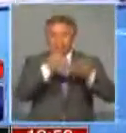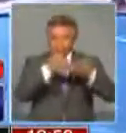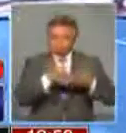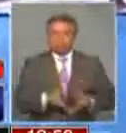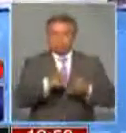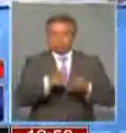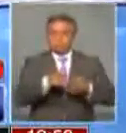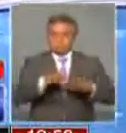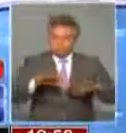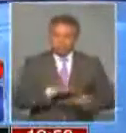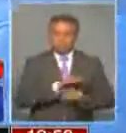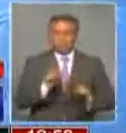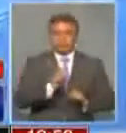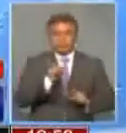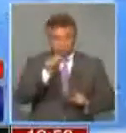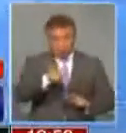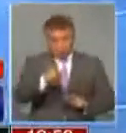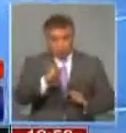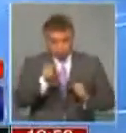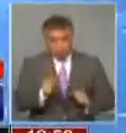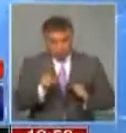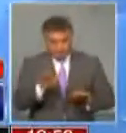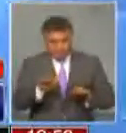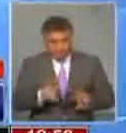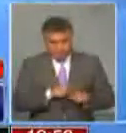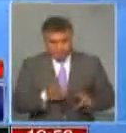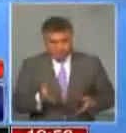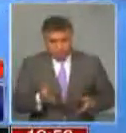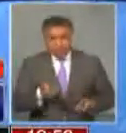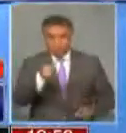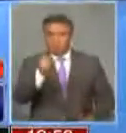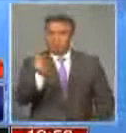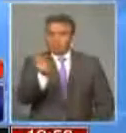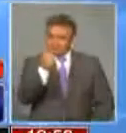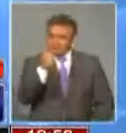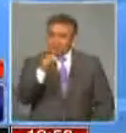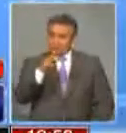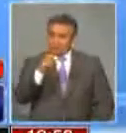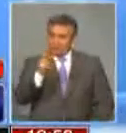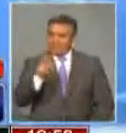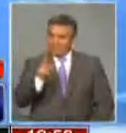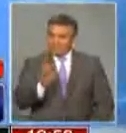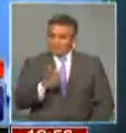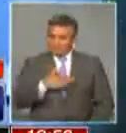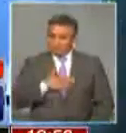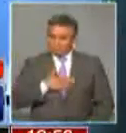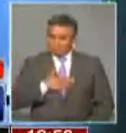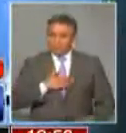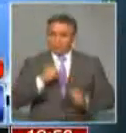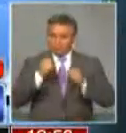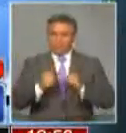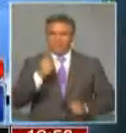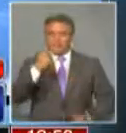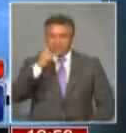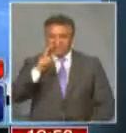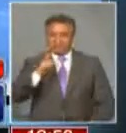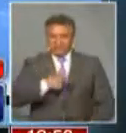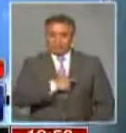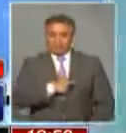se actuó a tiempo. ¿Este caso podría ser lo mismo? A ver, primero, Matilde, yo puedo ser